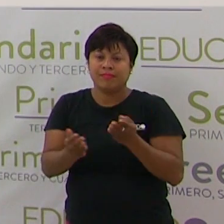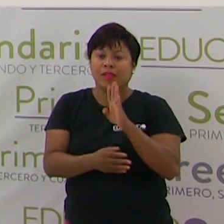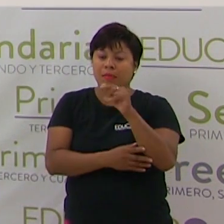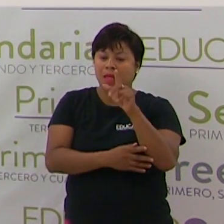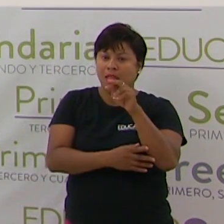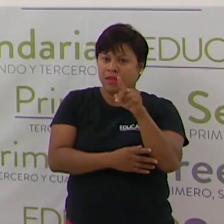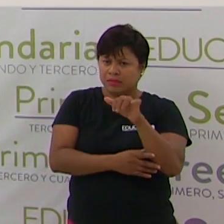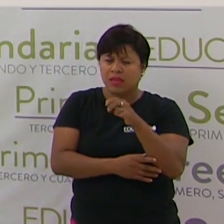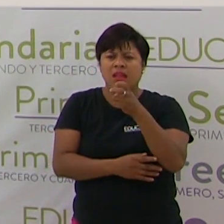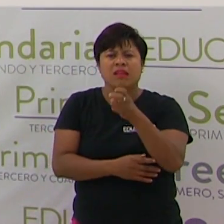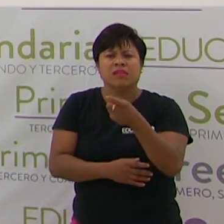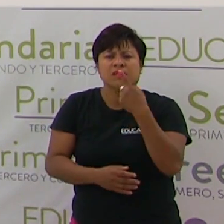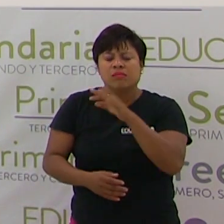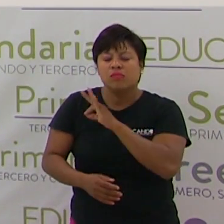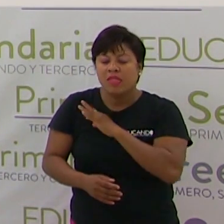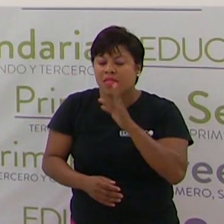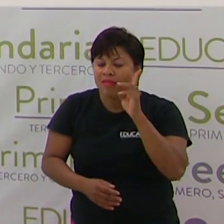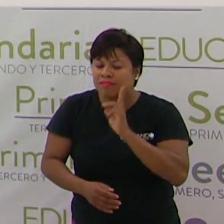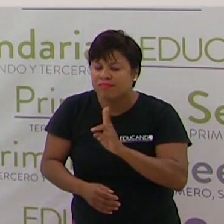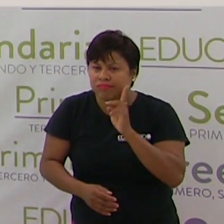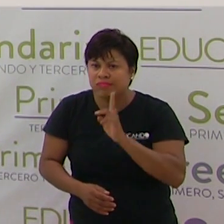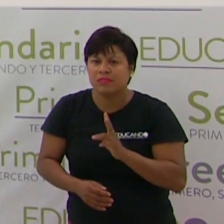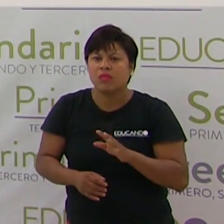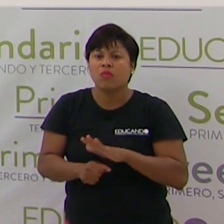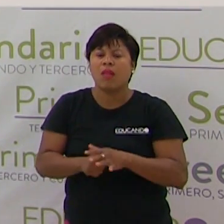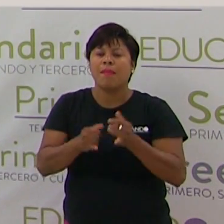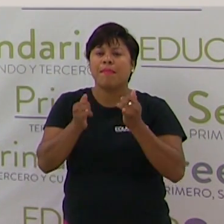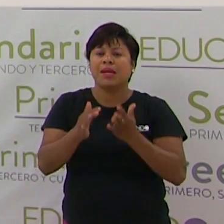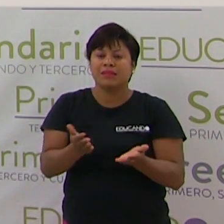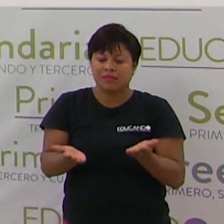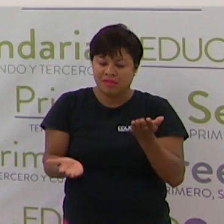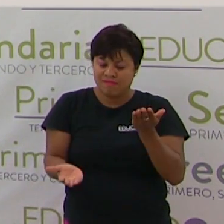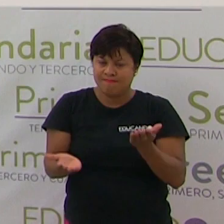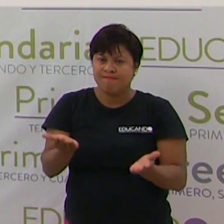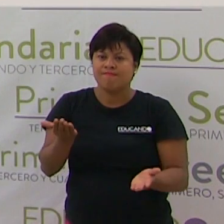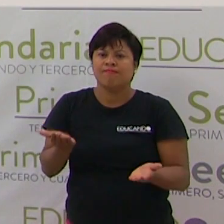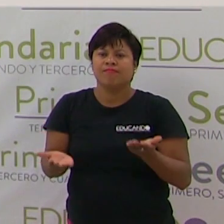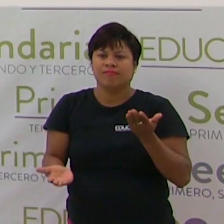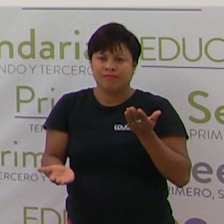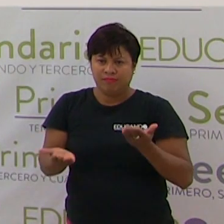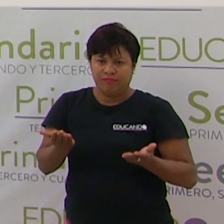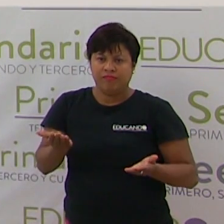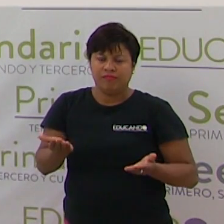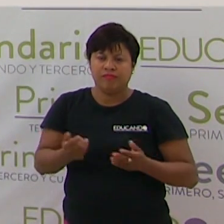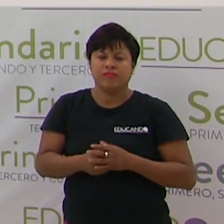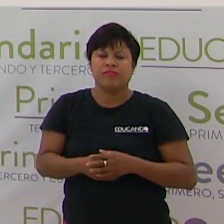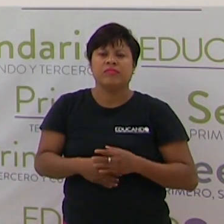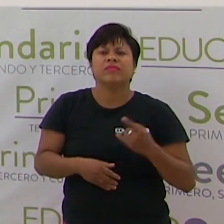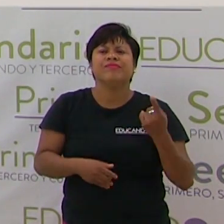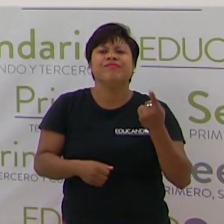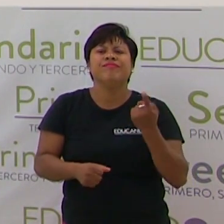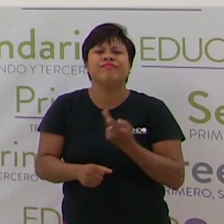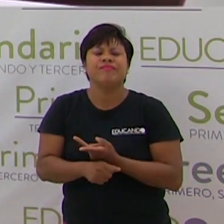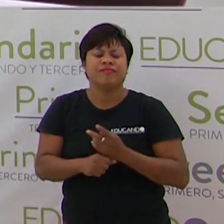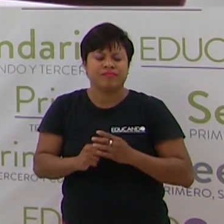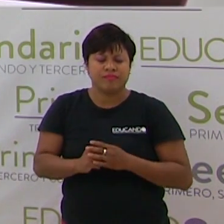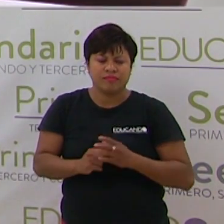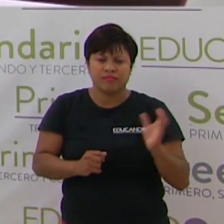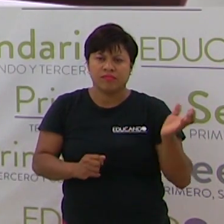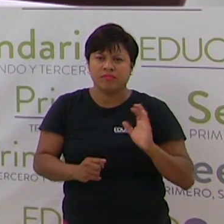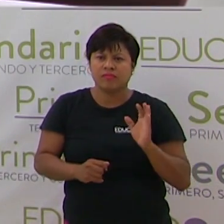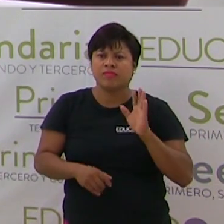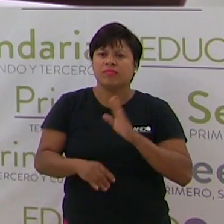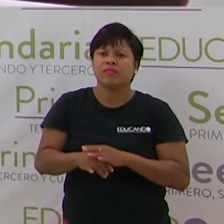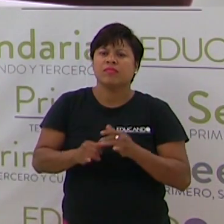nos permite comparar el peso de dos objetos. ¿Qué pasa cuando un objeto está